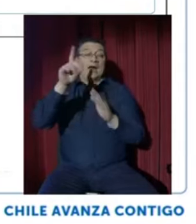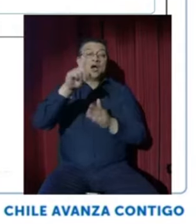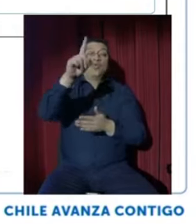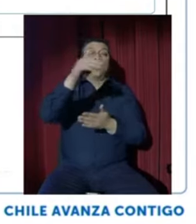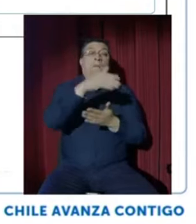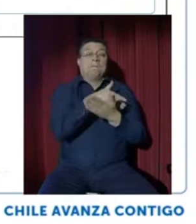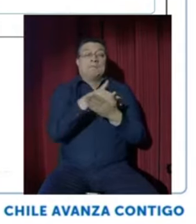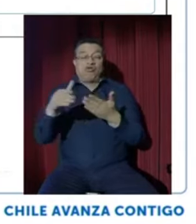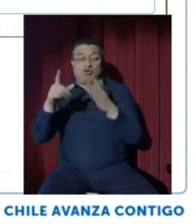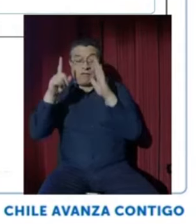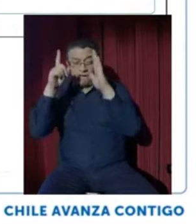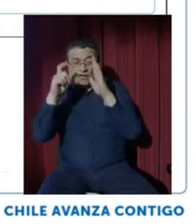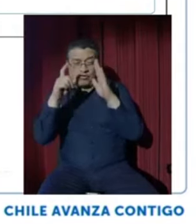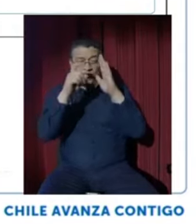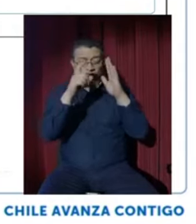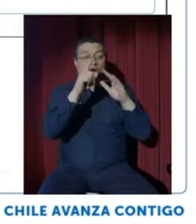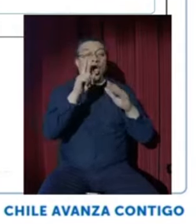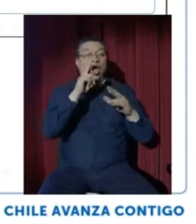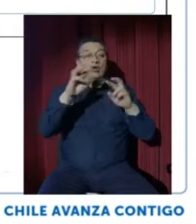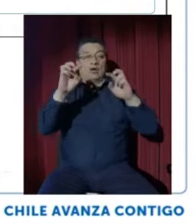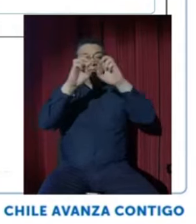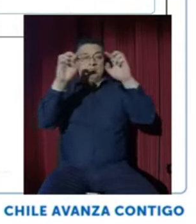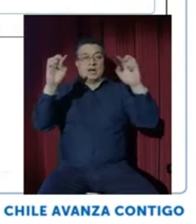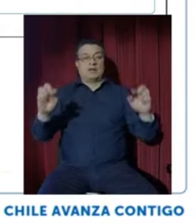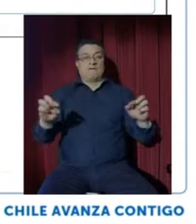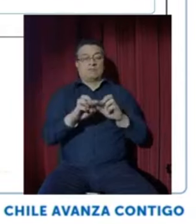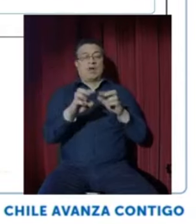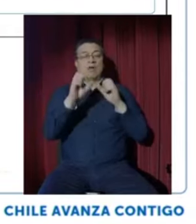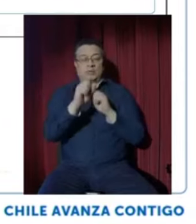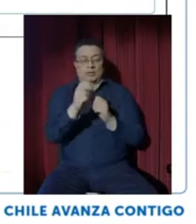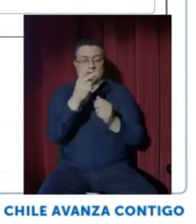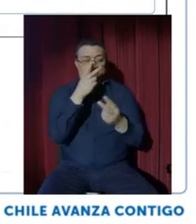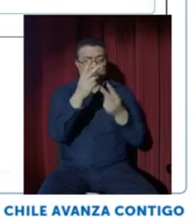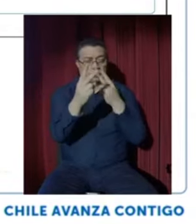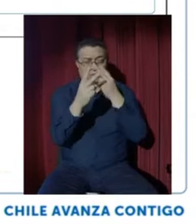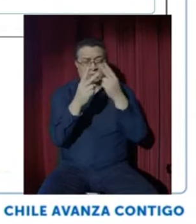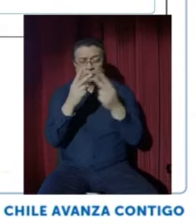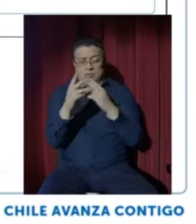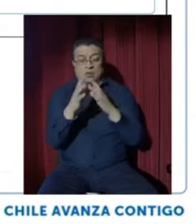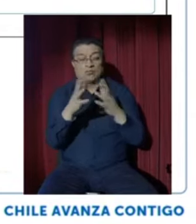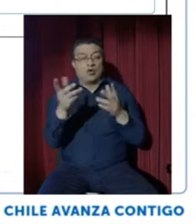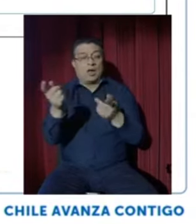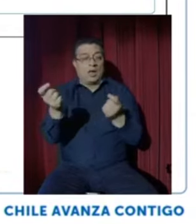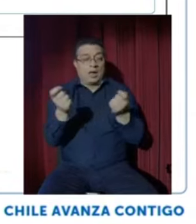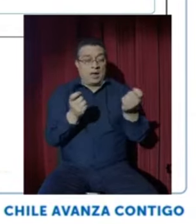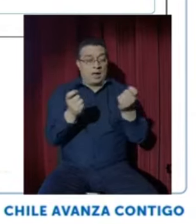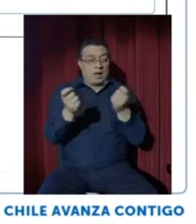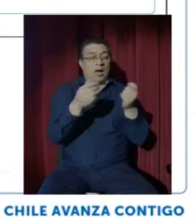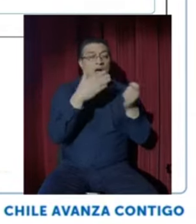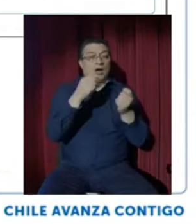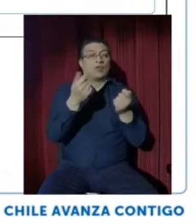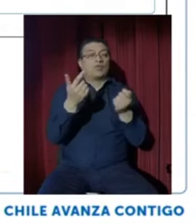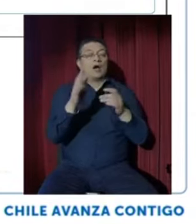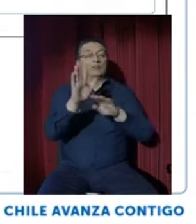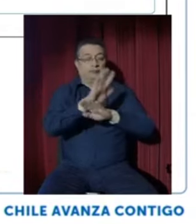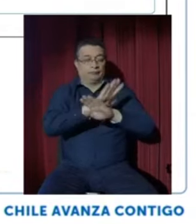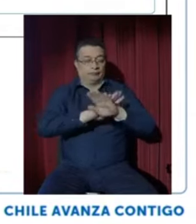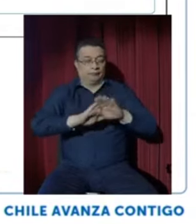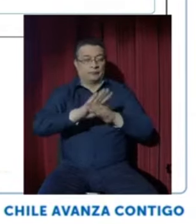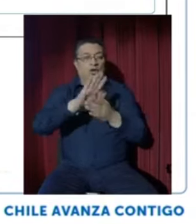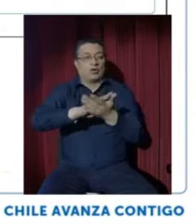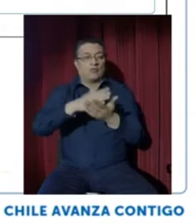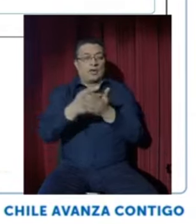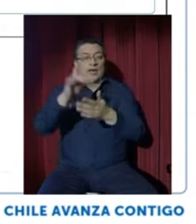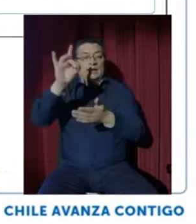de fotografías que están en esta plataforma que se pueden observar de manera muy interactiva para saber los valores de conservación en